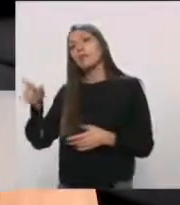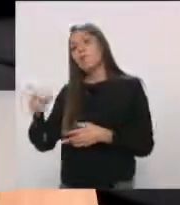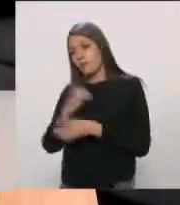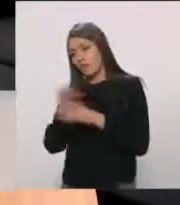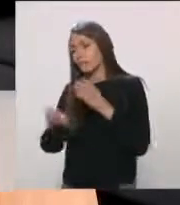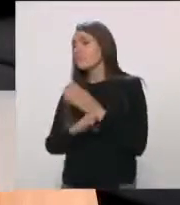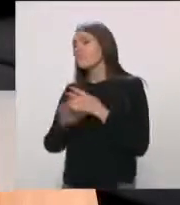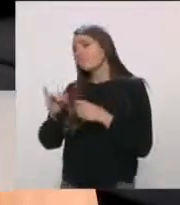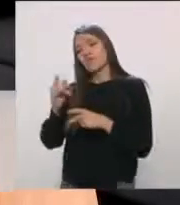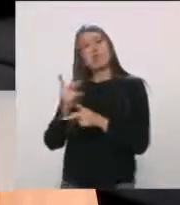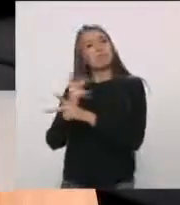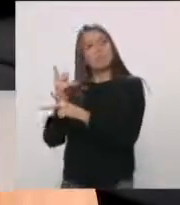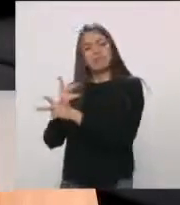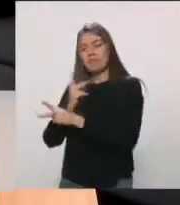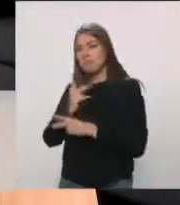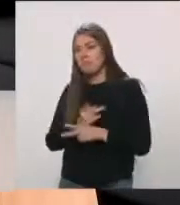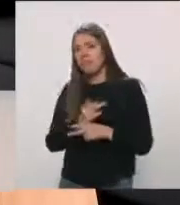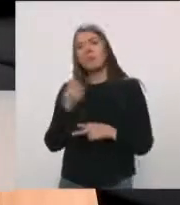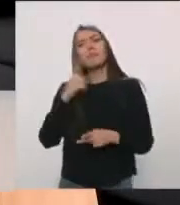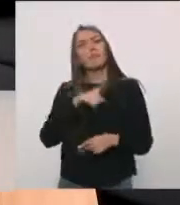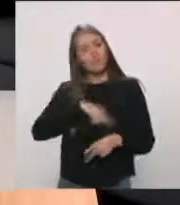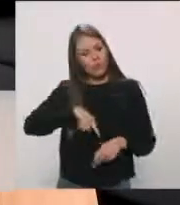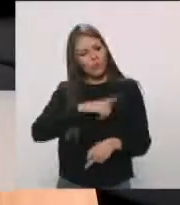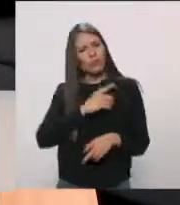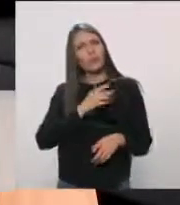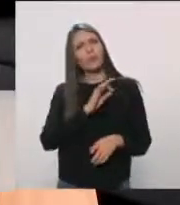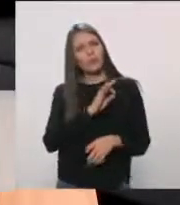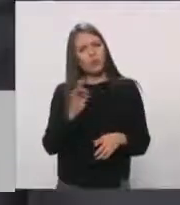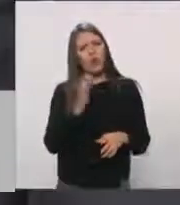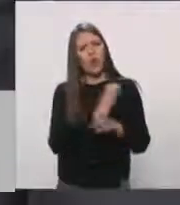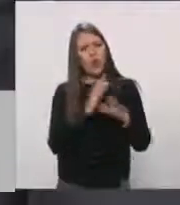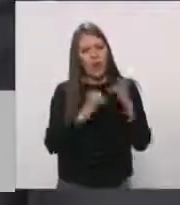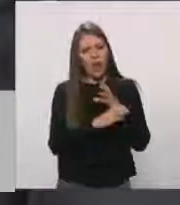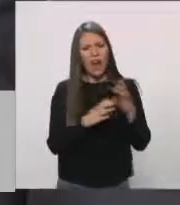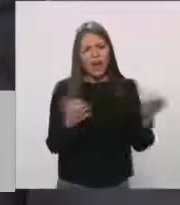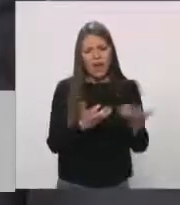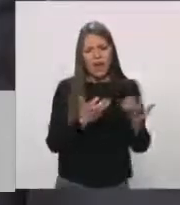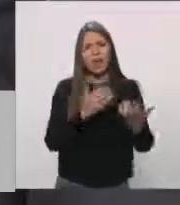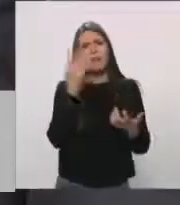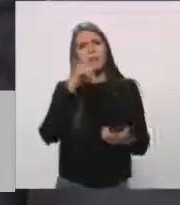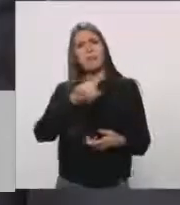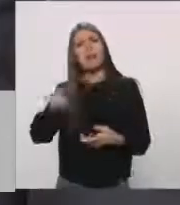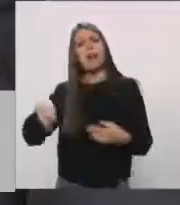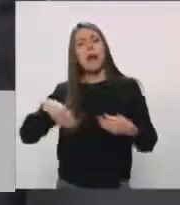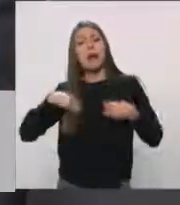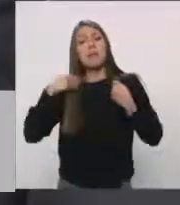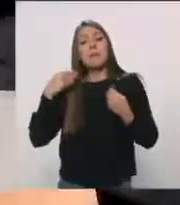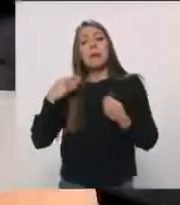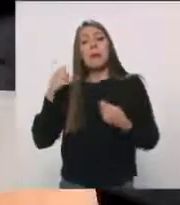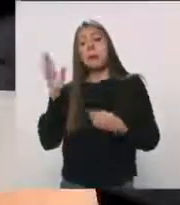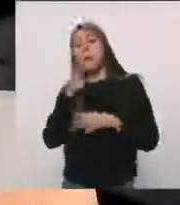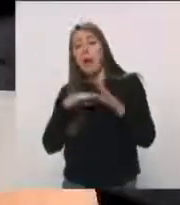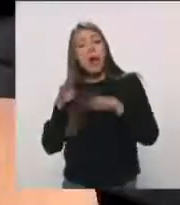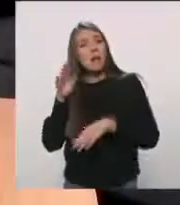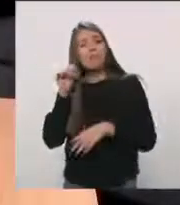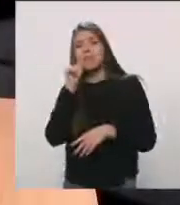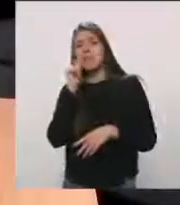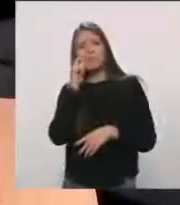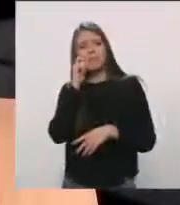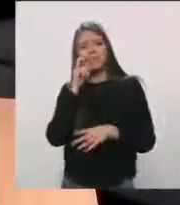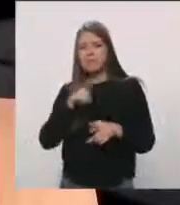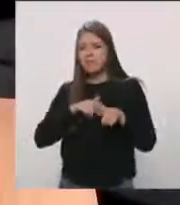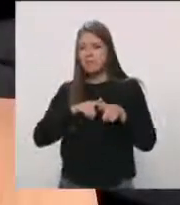suceden, pero que nosotros tenemos herramientas para poder afrontar lo que la vida nos ponga adelante. Claro. Muy bien, pues